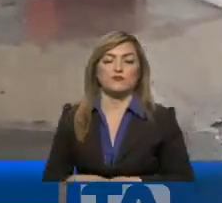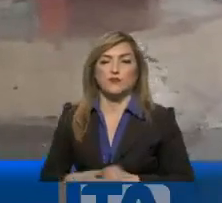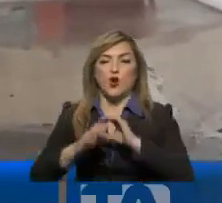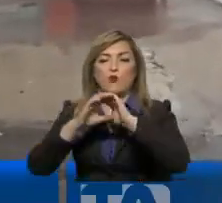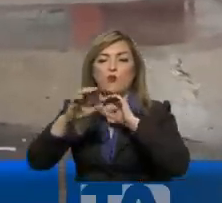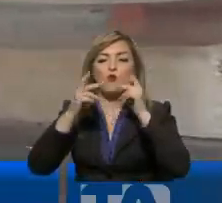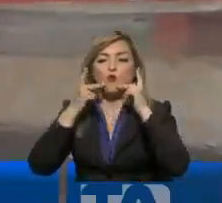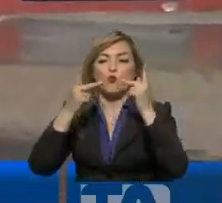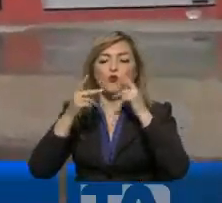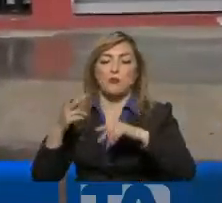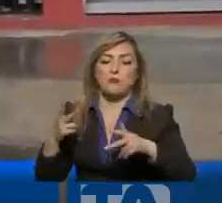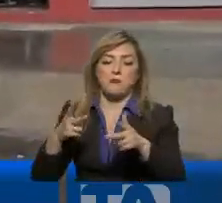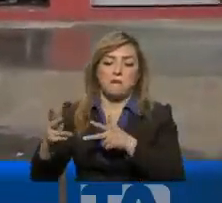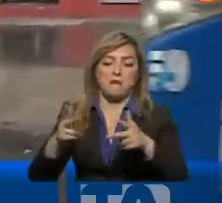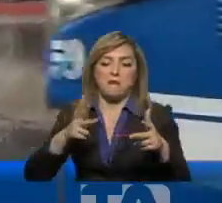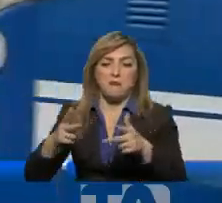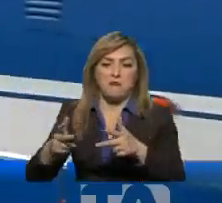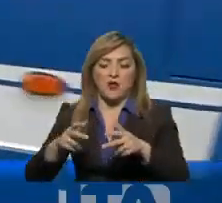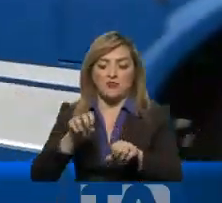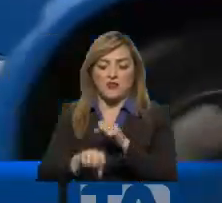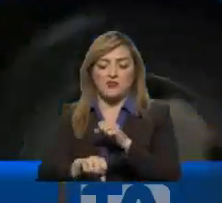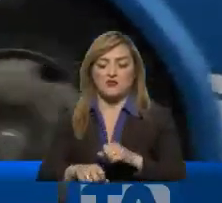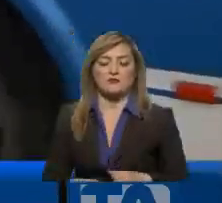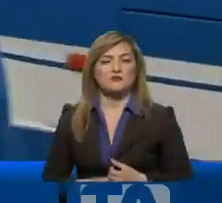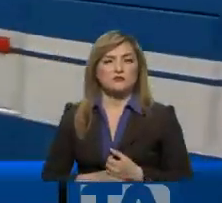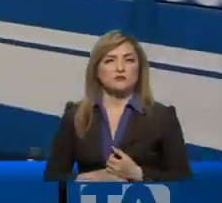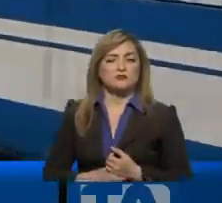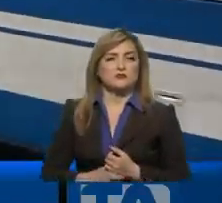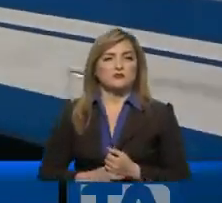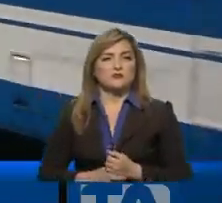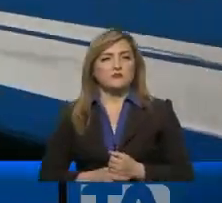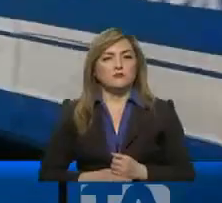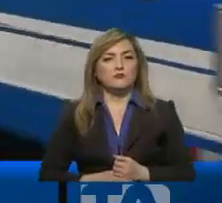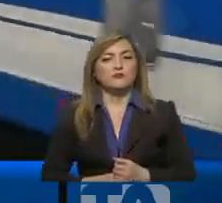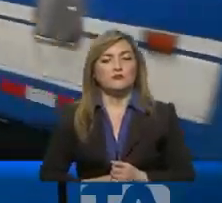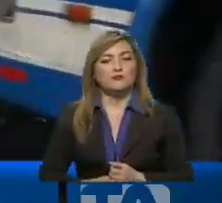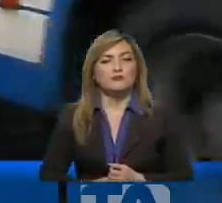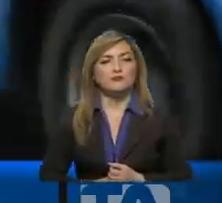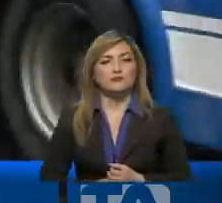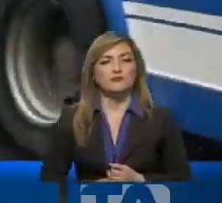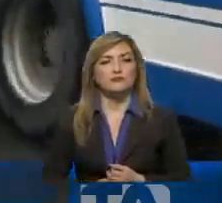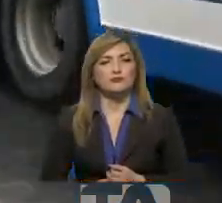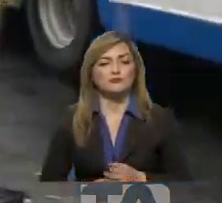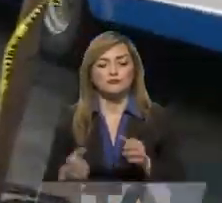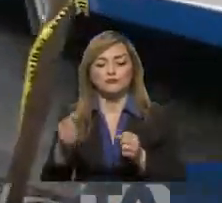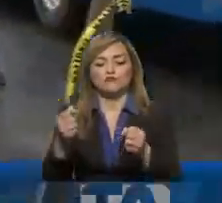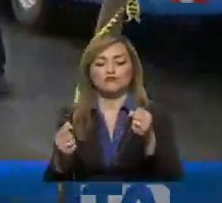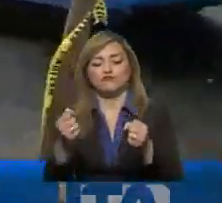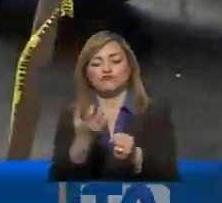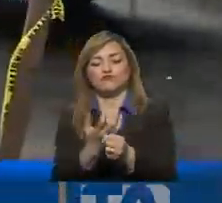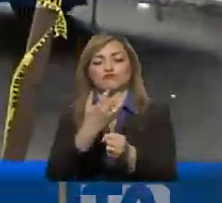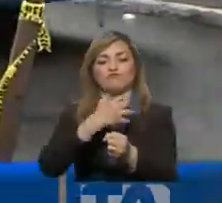de transporte público, pero también el problema es que por aquí están pasando volquetas, y